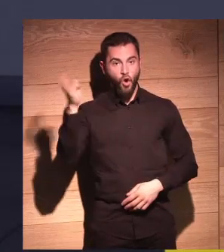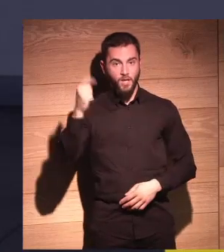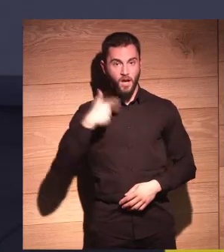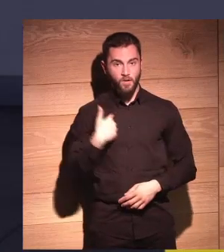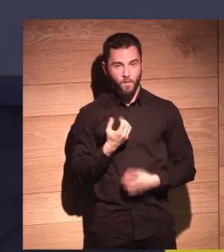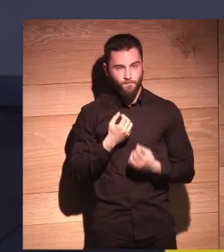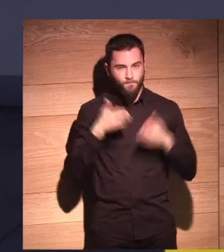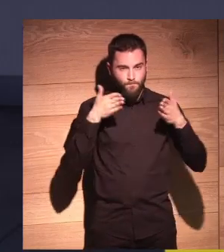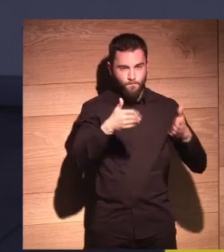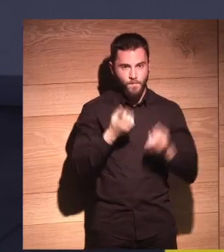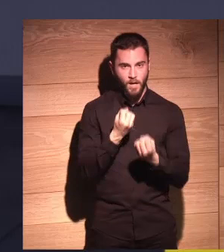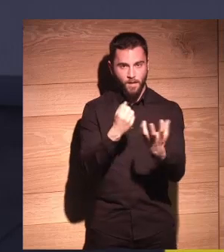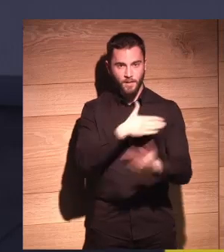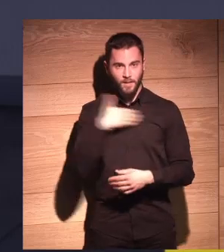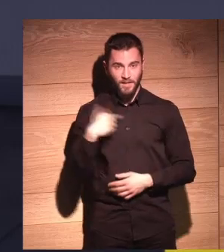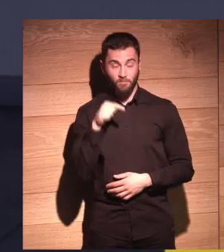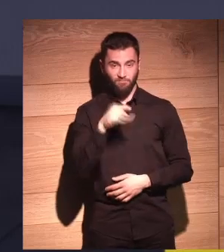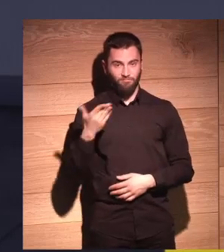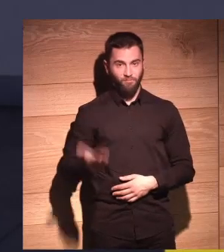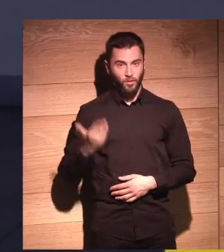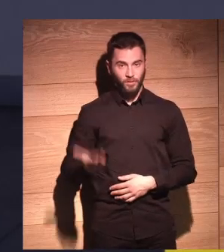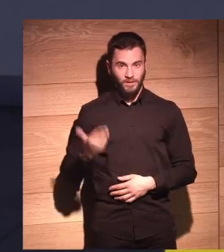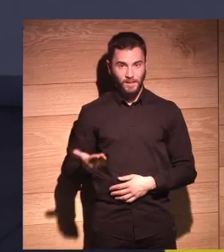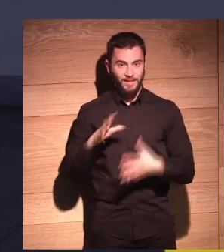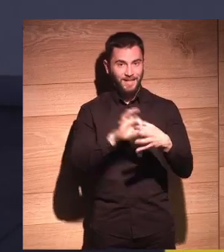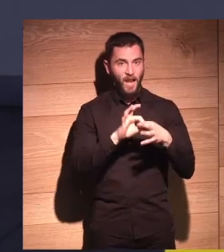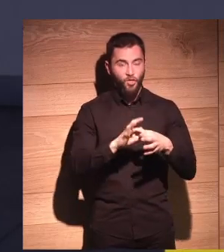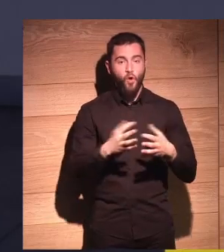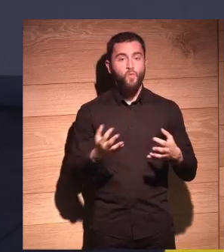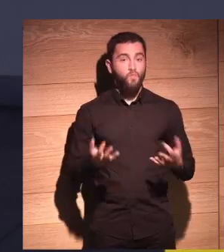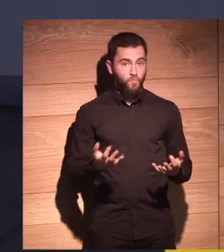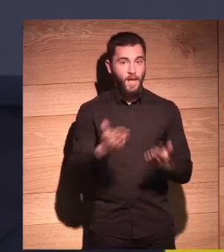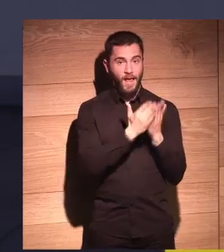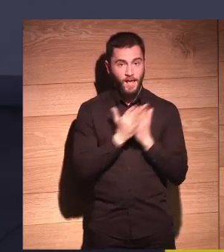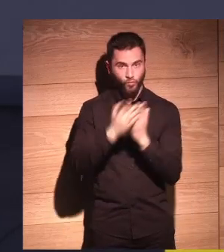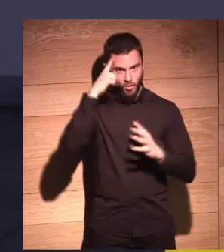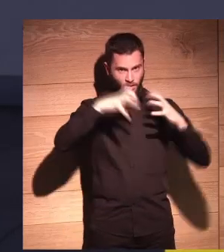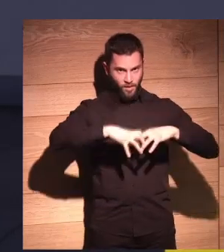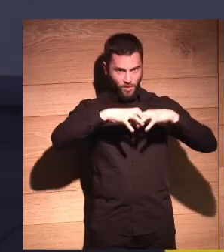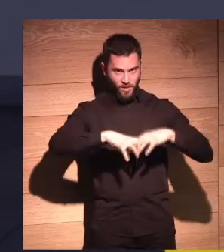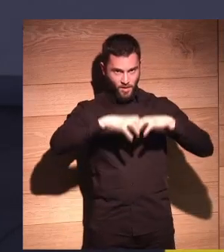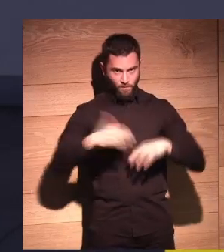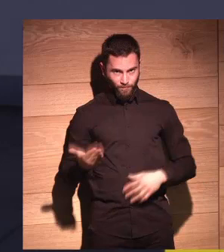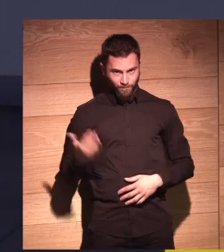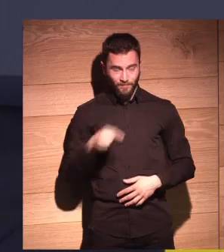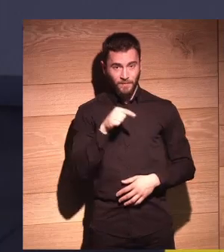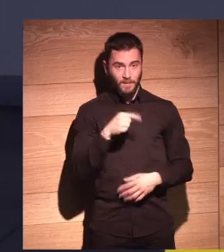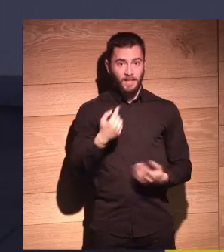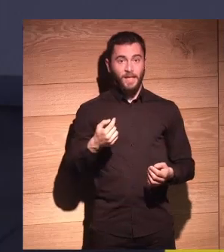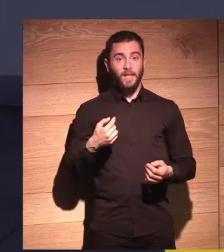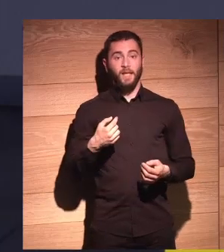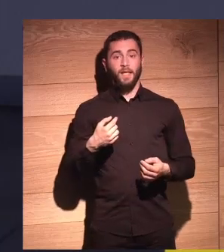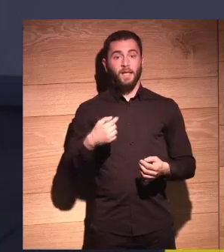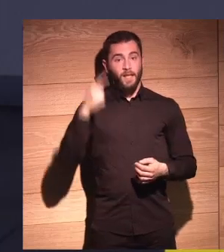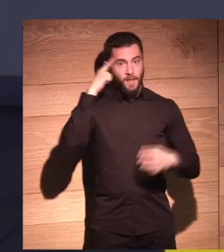quiero hablar, que también tienen una relevancia en relación con el estudio del cerebro y de la